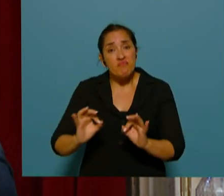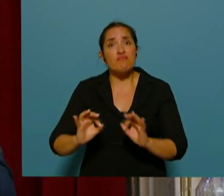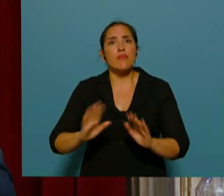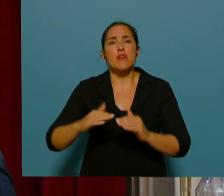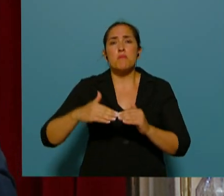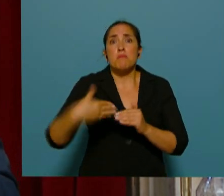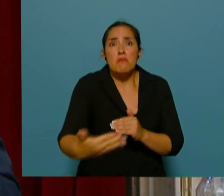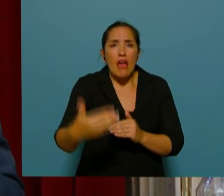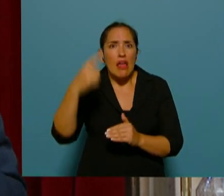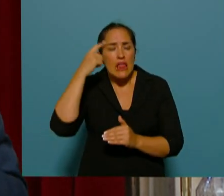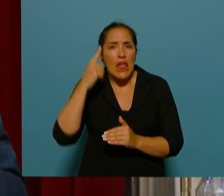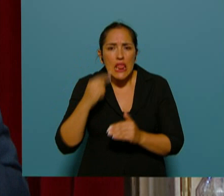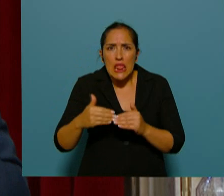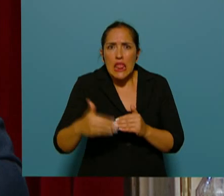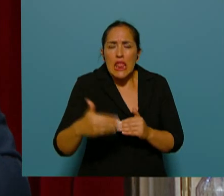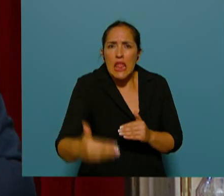después